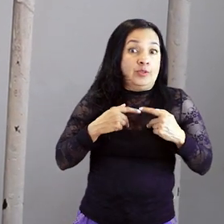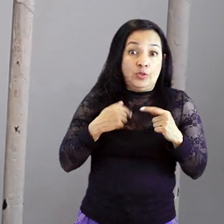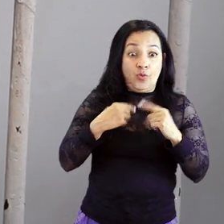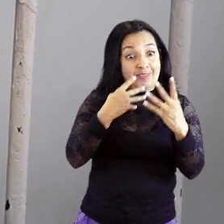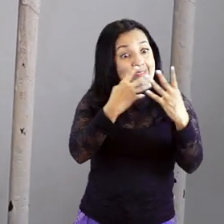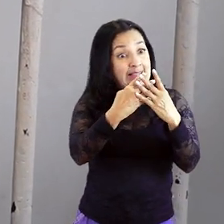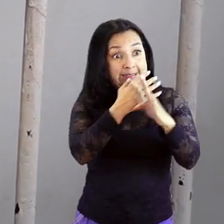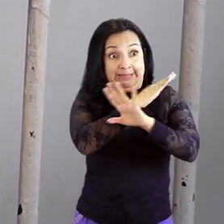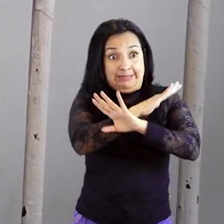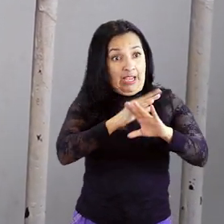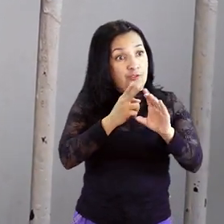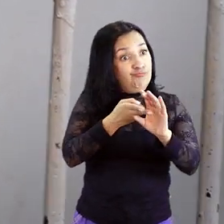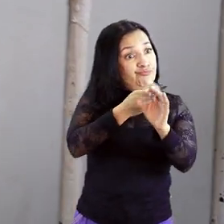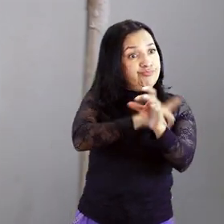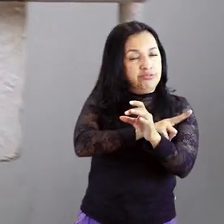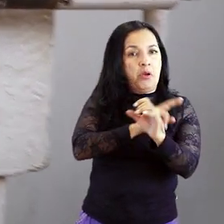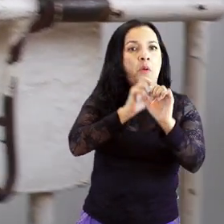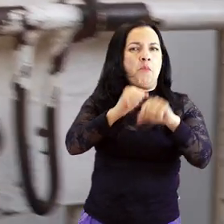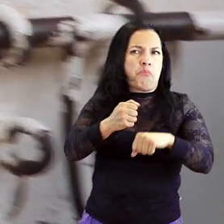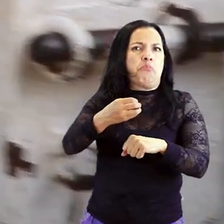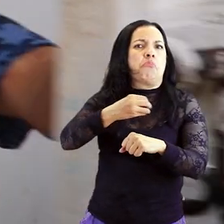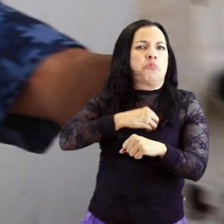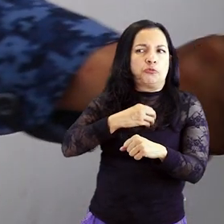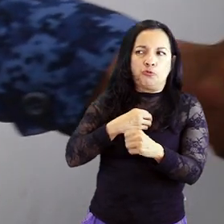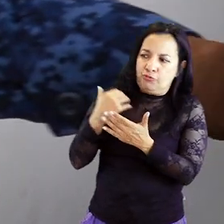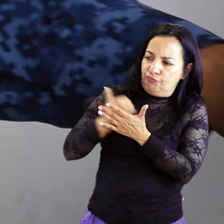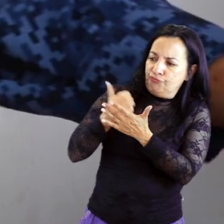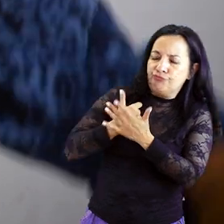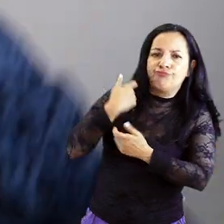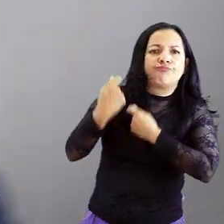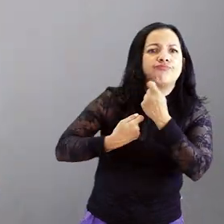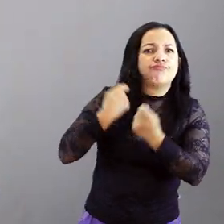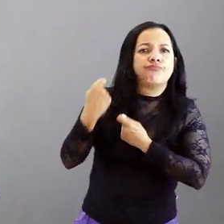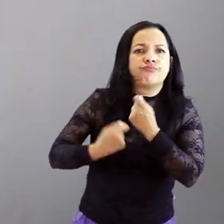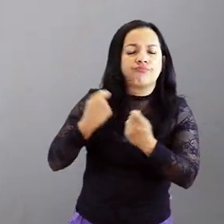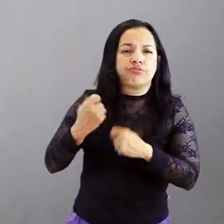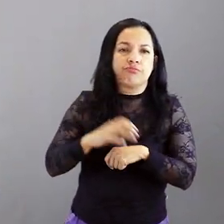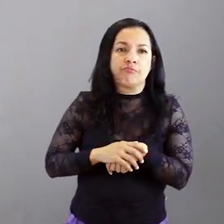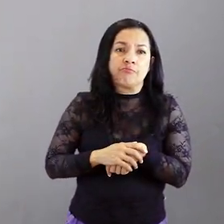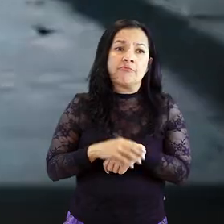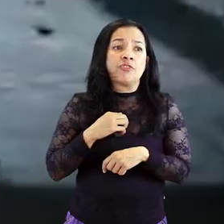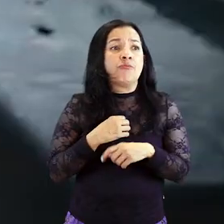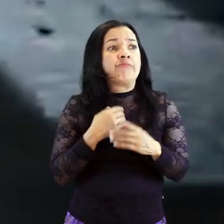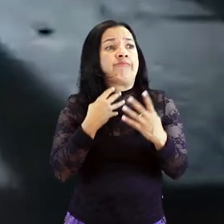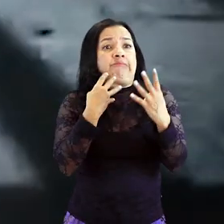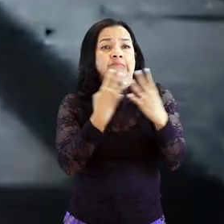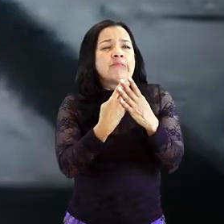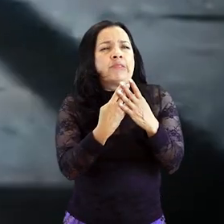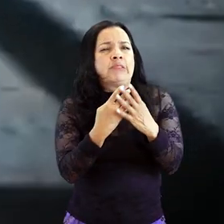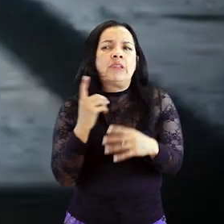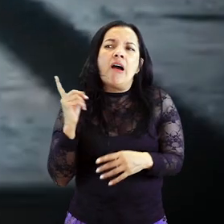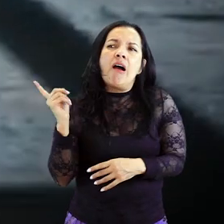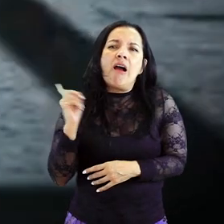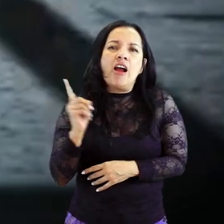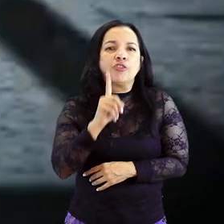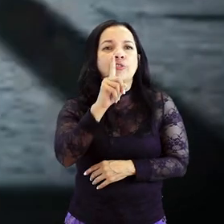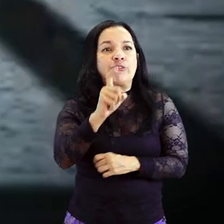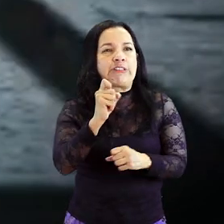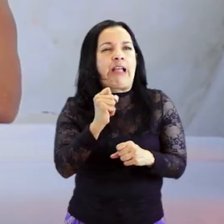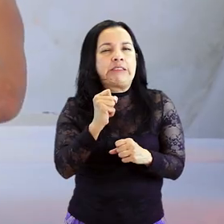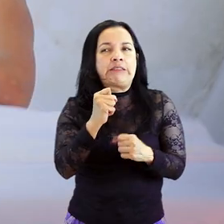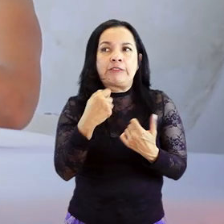de que cuando vayan a salir de prisión puedan tener una oportunidad de generar recursos. Yo pagué 6 años de